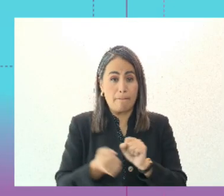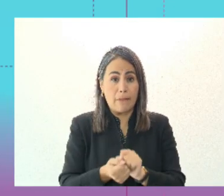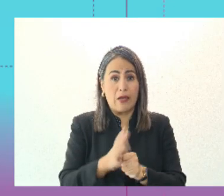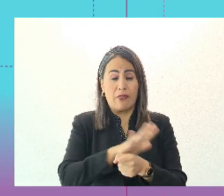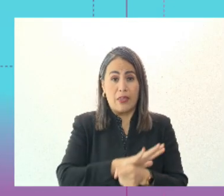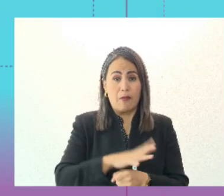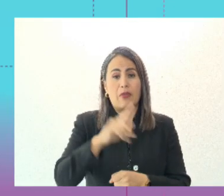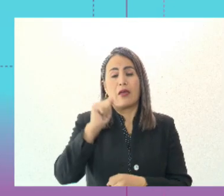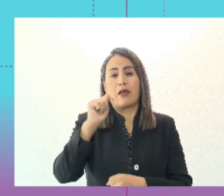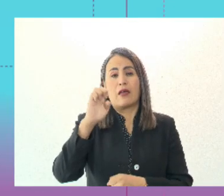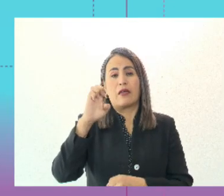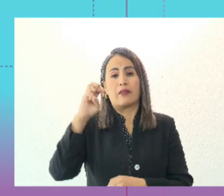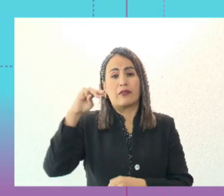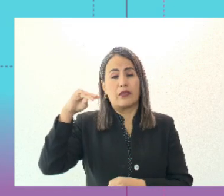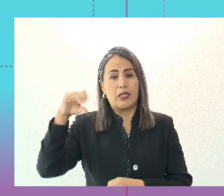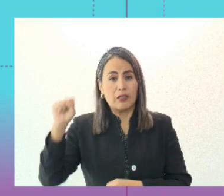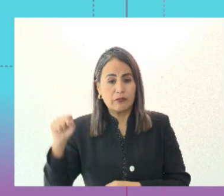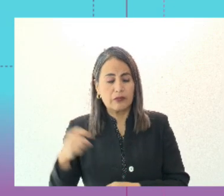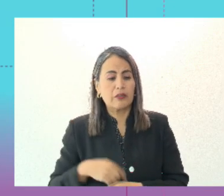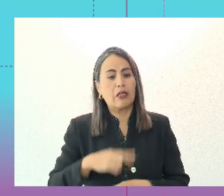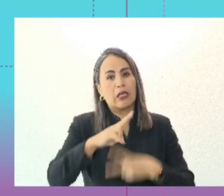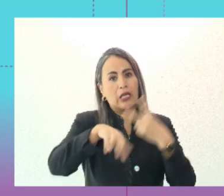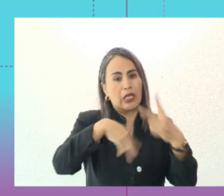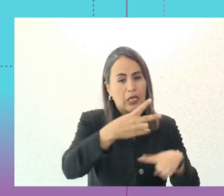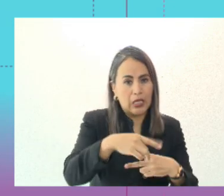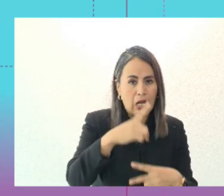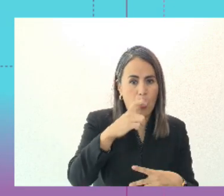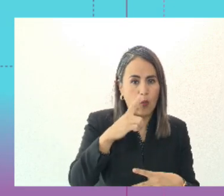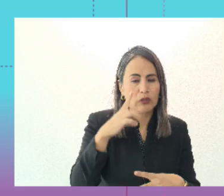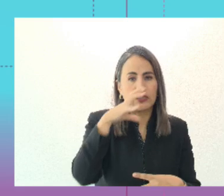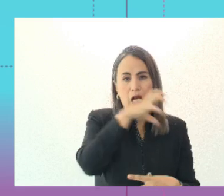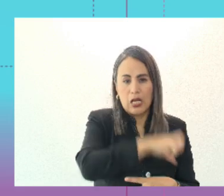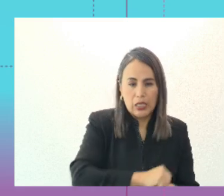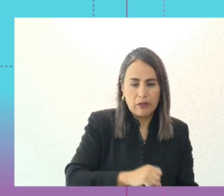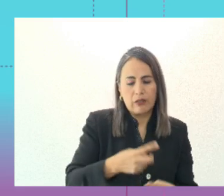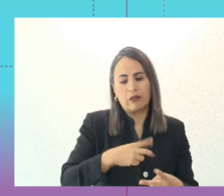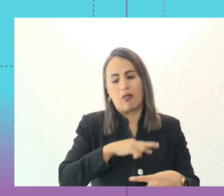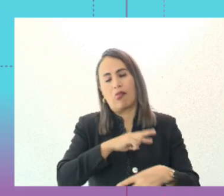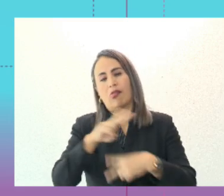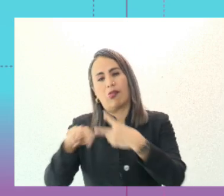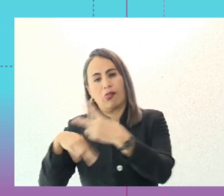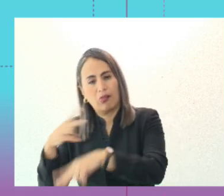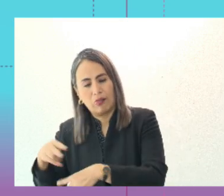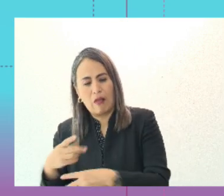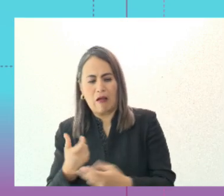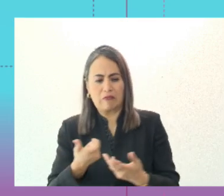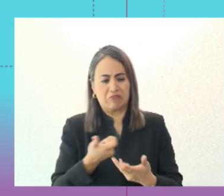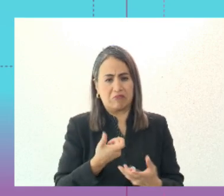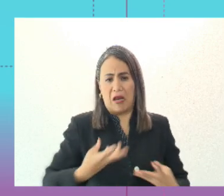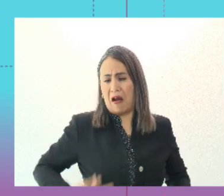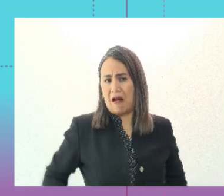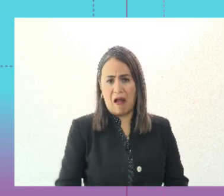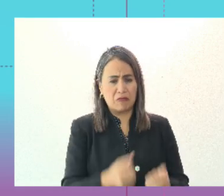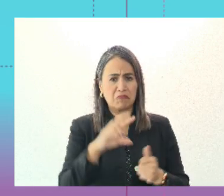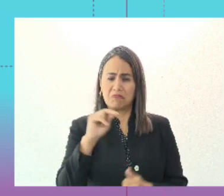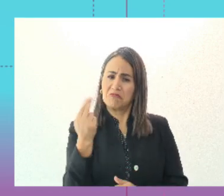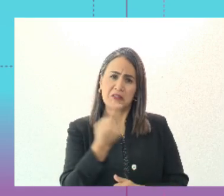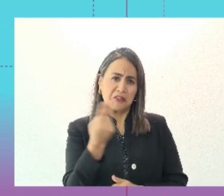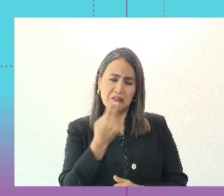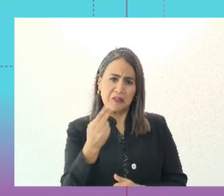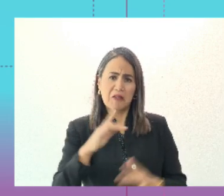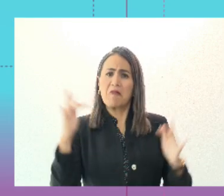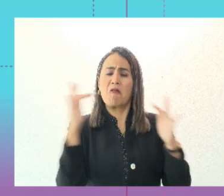donde ya no era necesario que se trasladaran a Aguascalientes, la sede de INEGI está en Aguascalientes, y entonces ya, oye, no es necesario gastar recursos, no te preocupes, está el